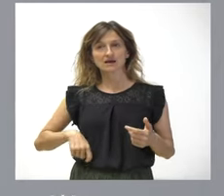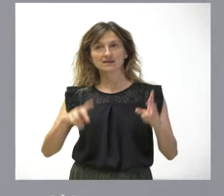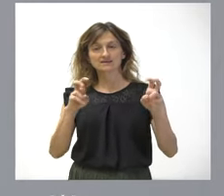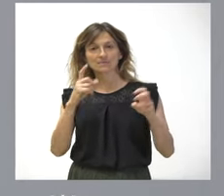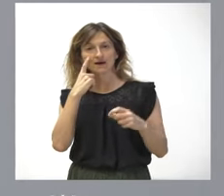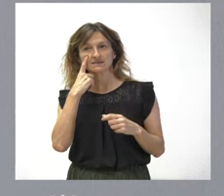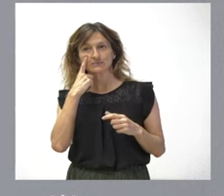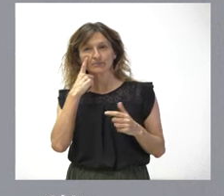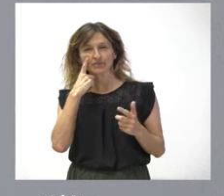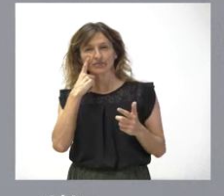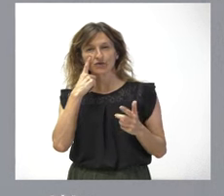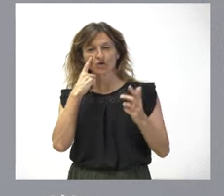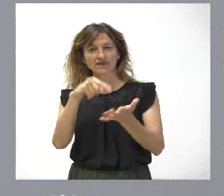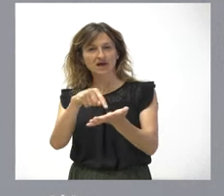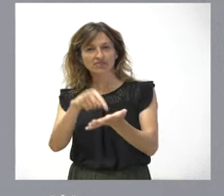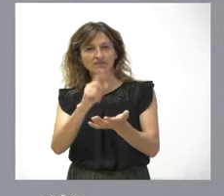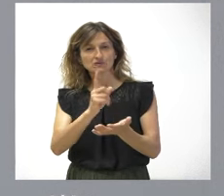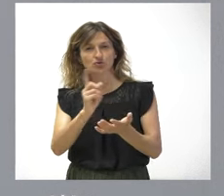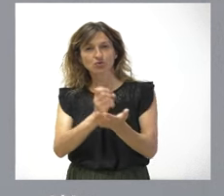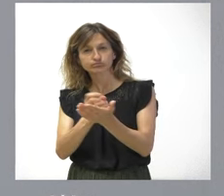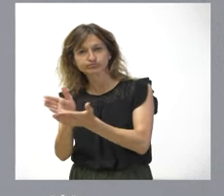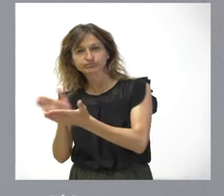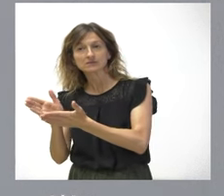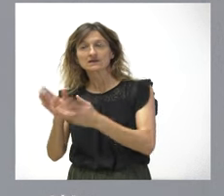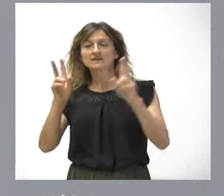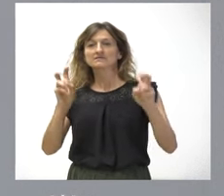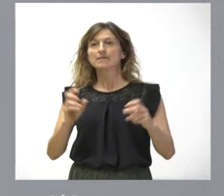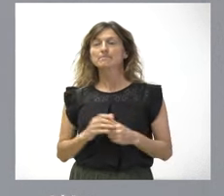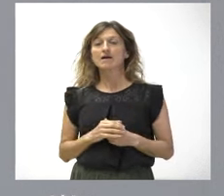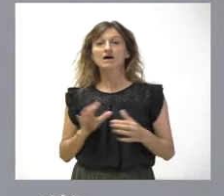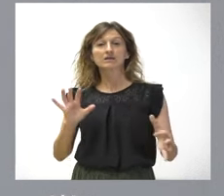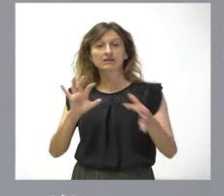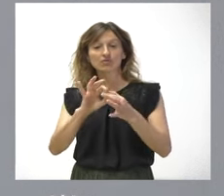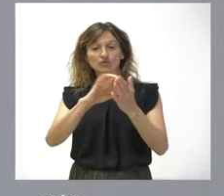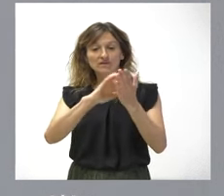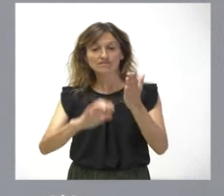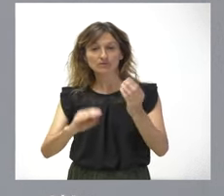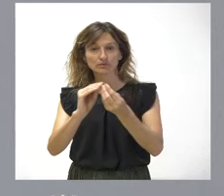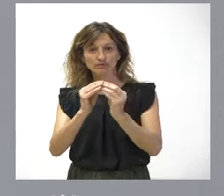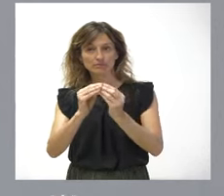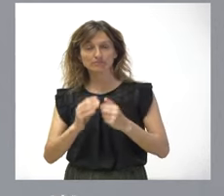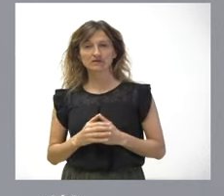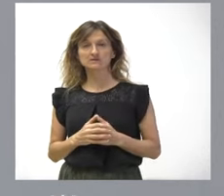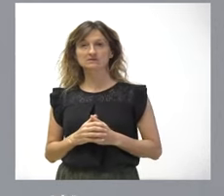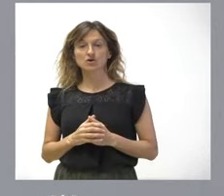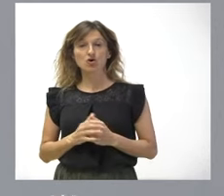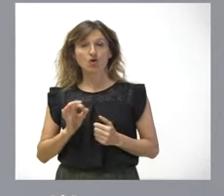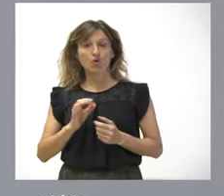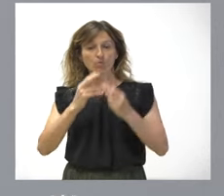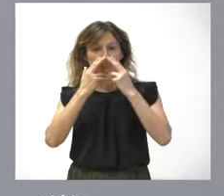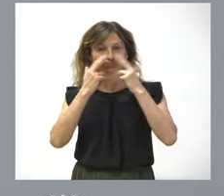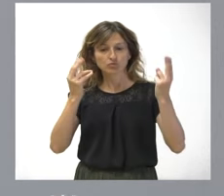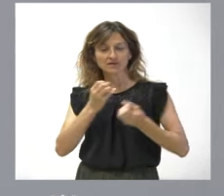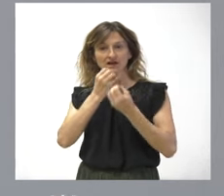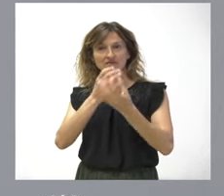inspección de Hacienda sino también todo lo que tiene que ver con los informes elaborados al respecto o declaraciones públicas de